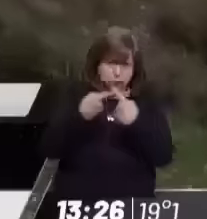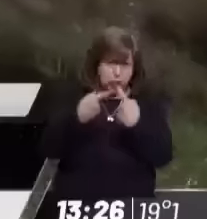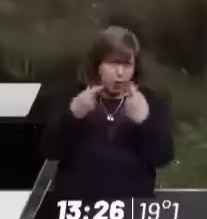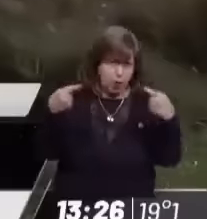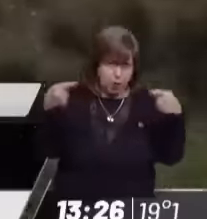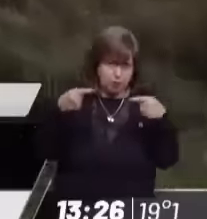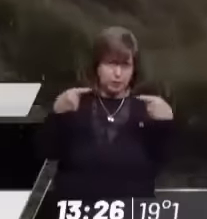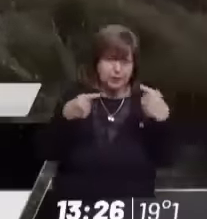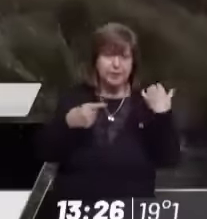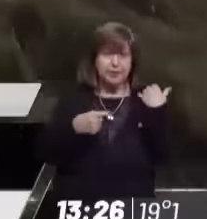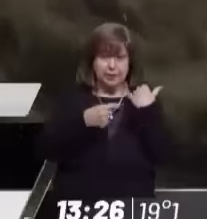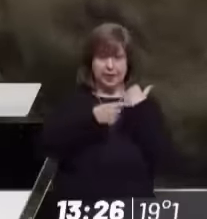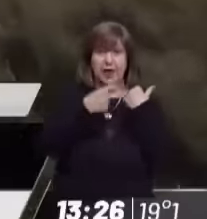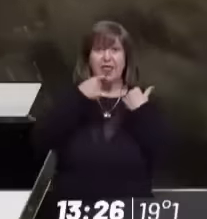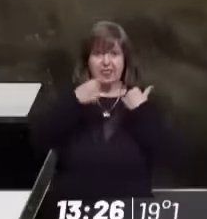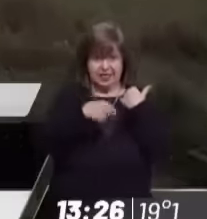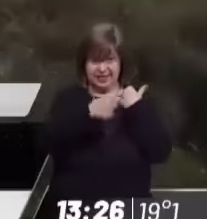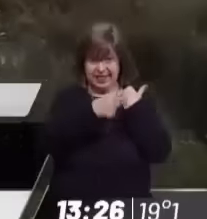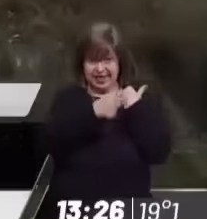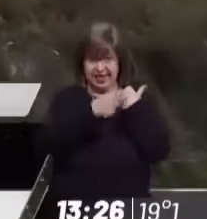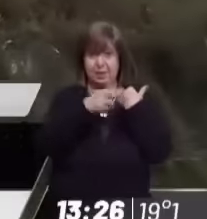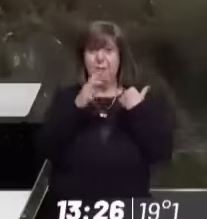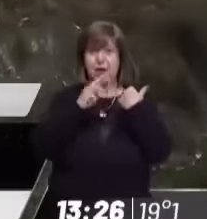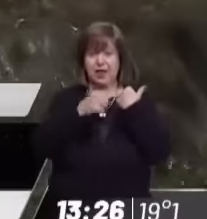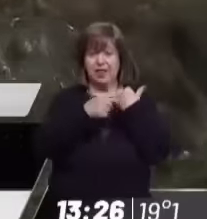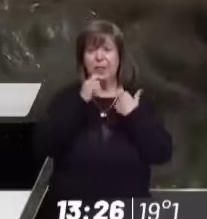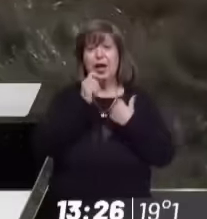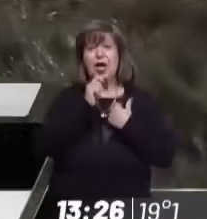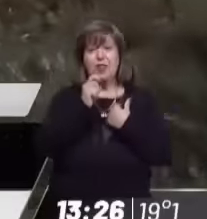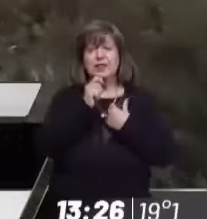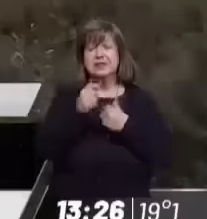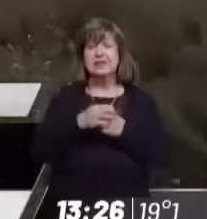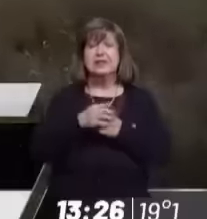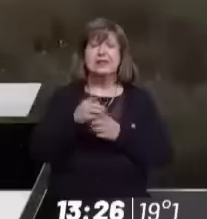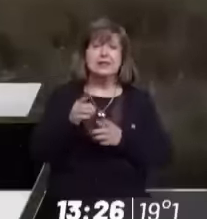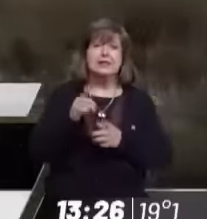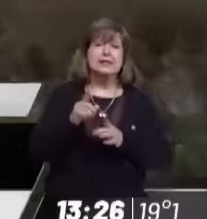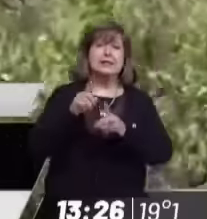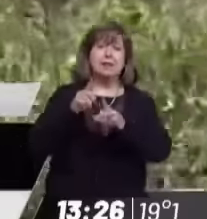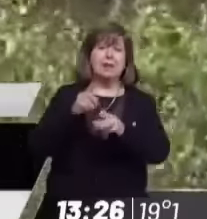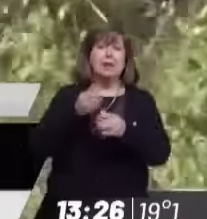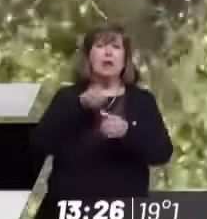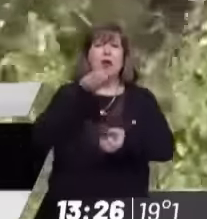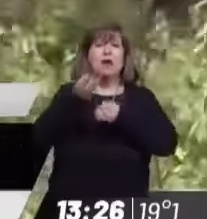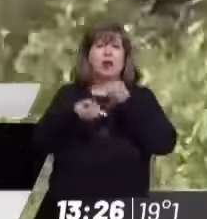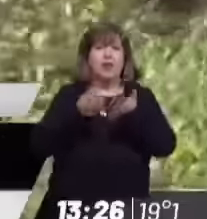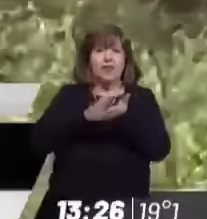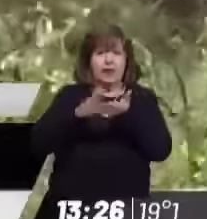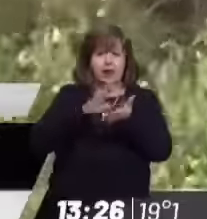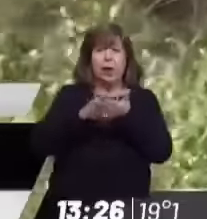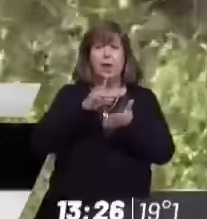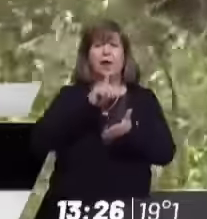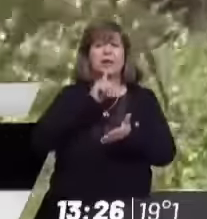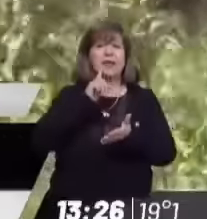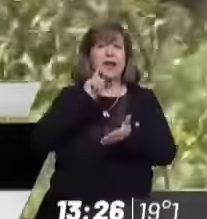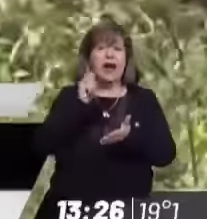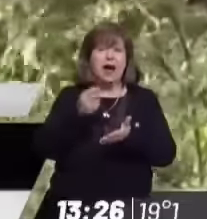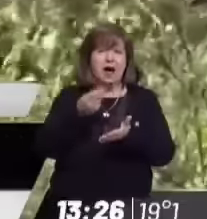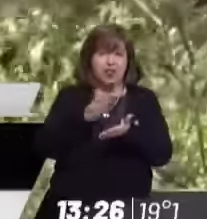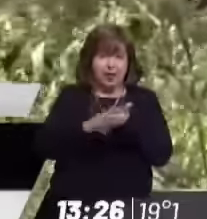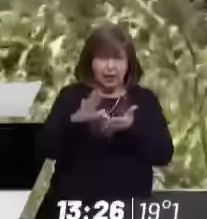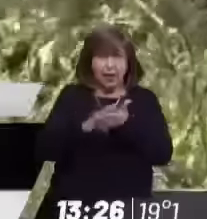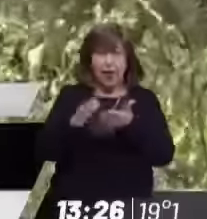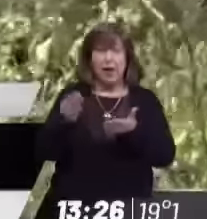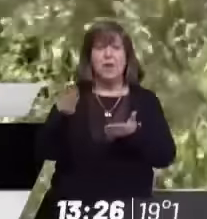Bueno, de las declaraciones de Laudelina hay mucha expectativa mediática más que nada, pero para la causa nada.